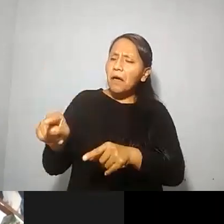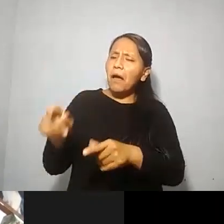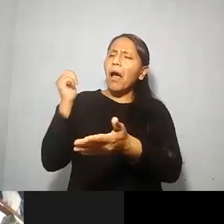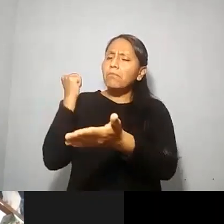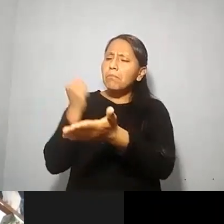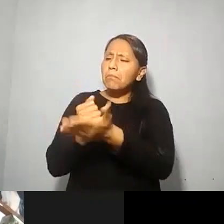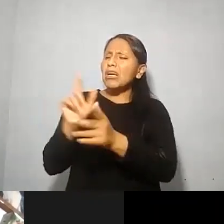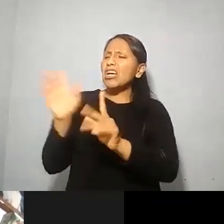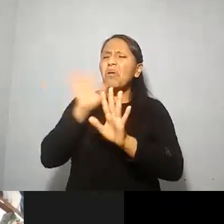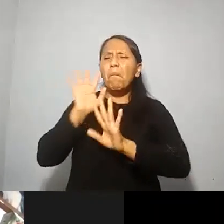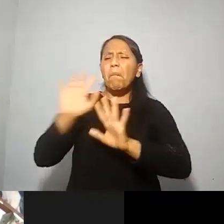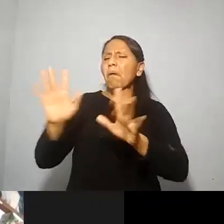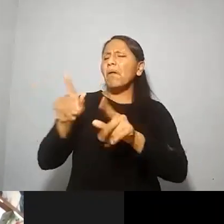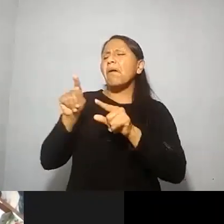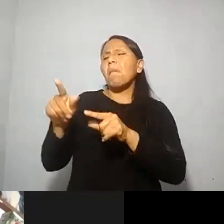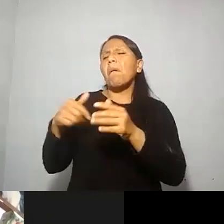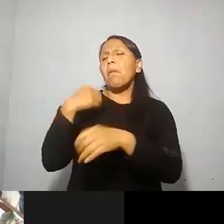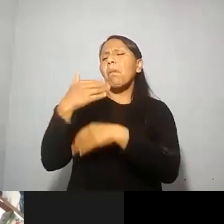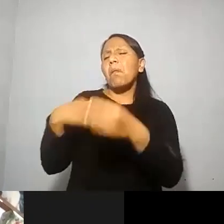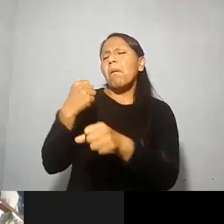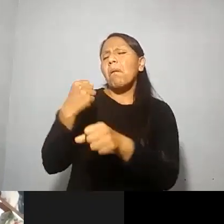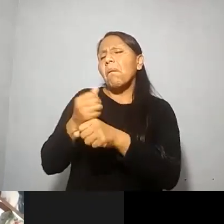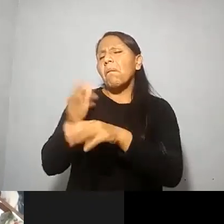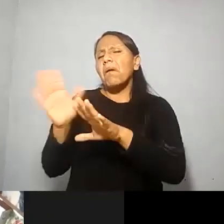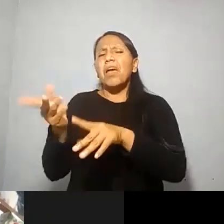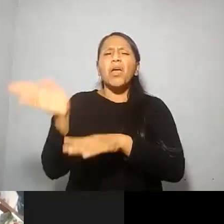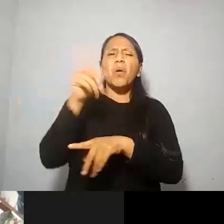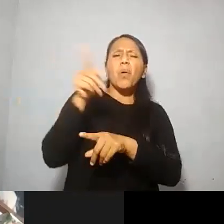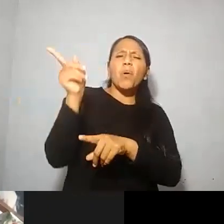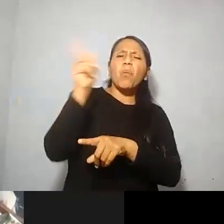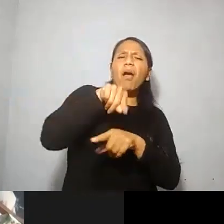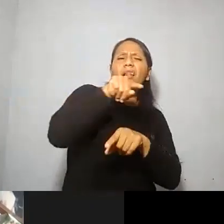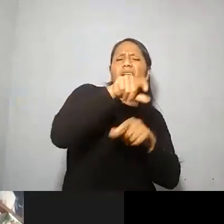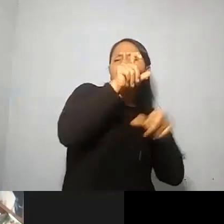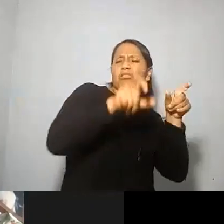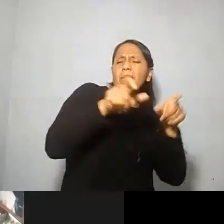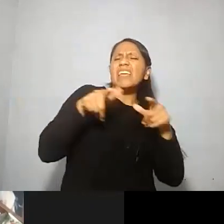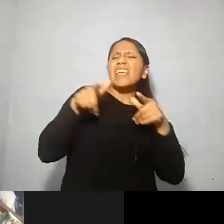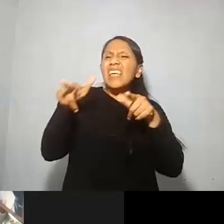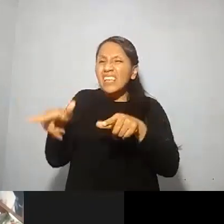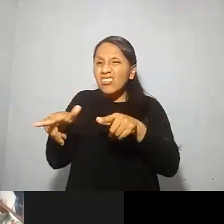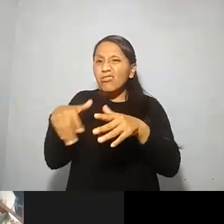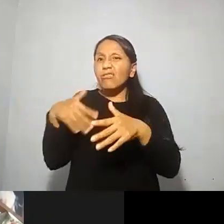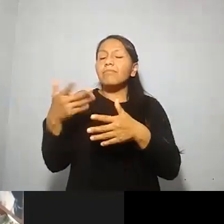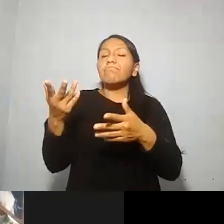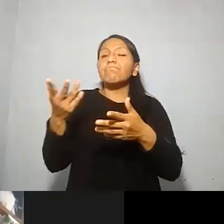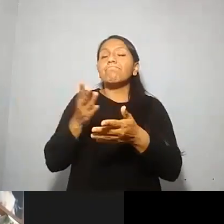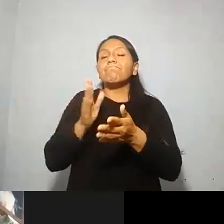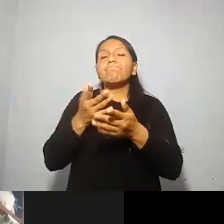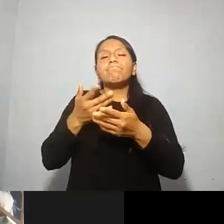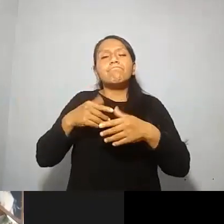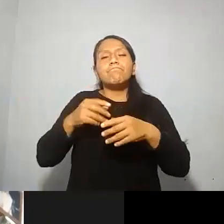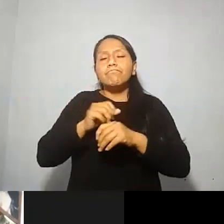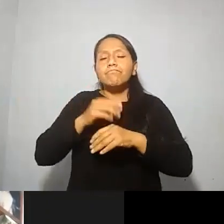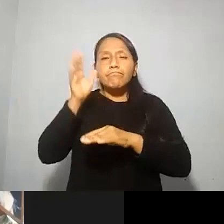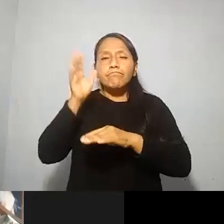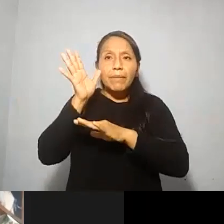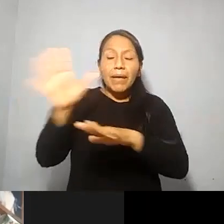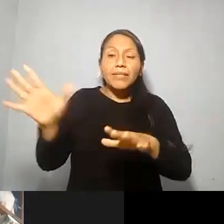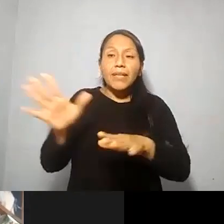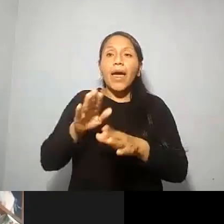tu rendimiento no es igual al de las demás personas. Y entonces eso genera todavía más exclusión porque